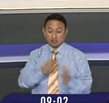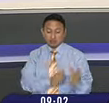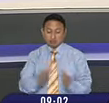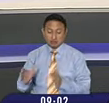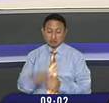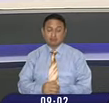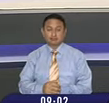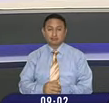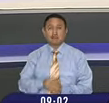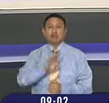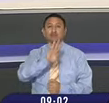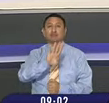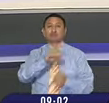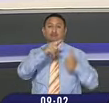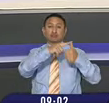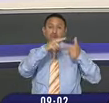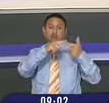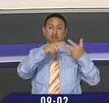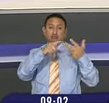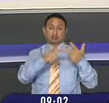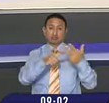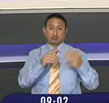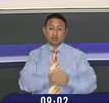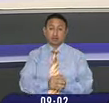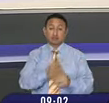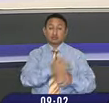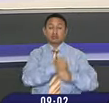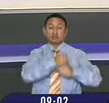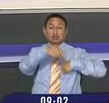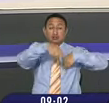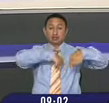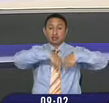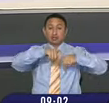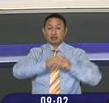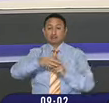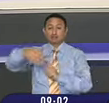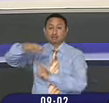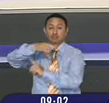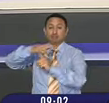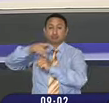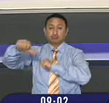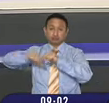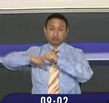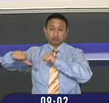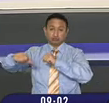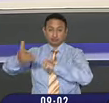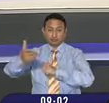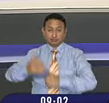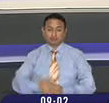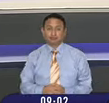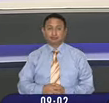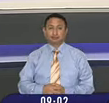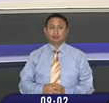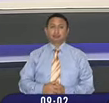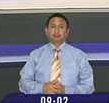Electoral. Fueron 4 ejes los abordados: seguridad, vialidad, medio ambiente y administración. Veamos.